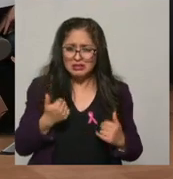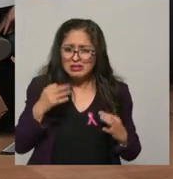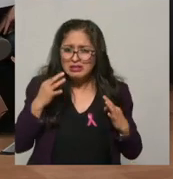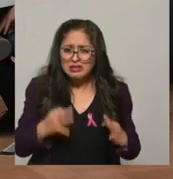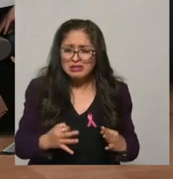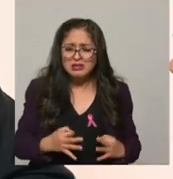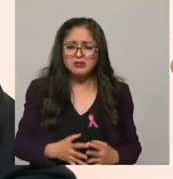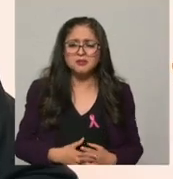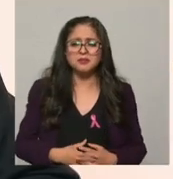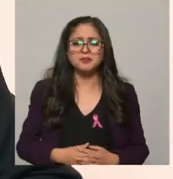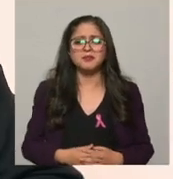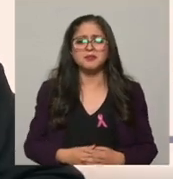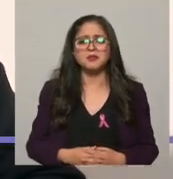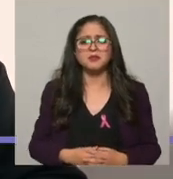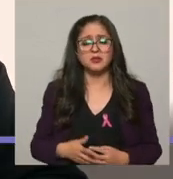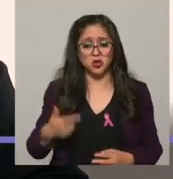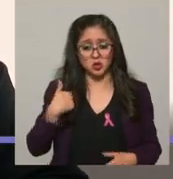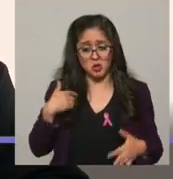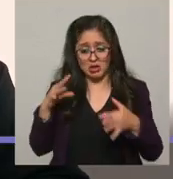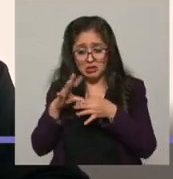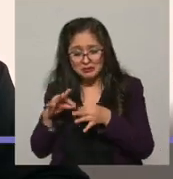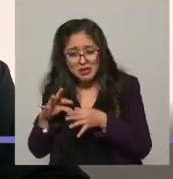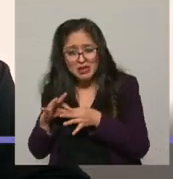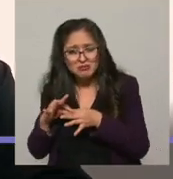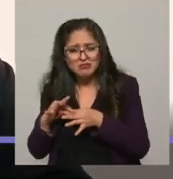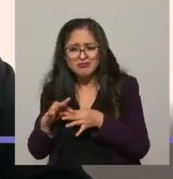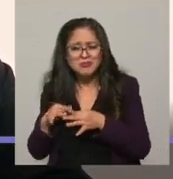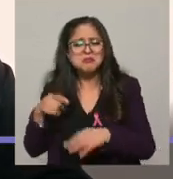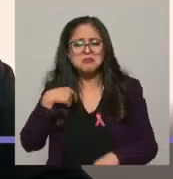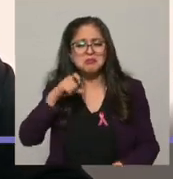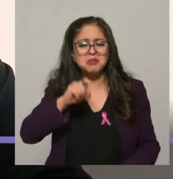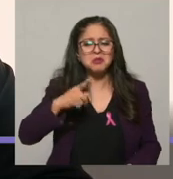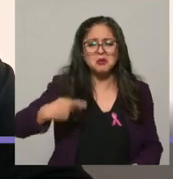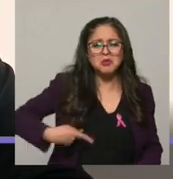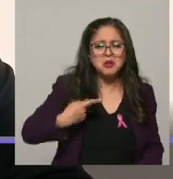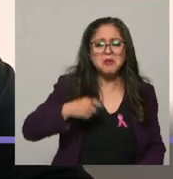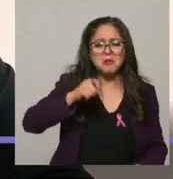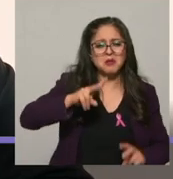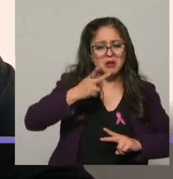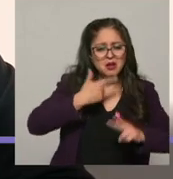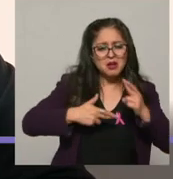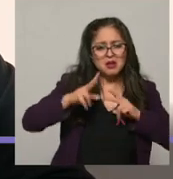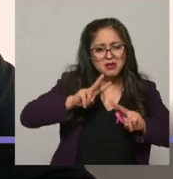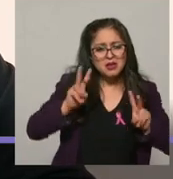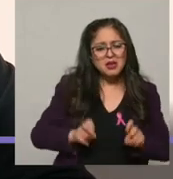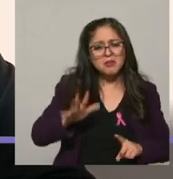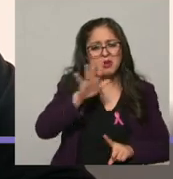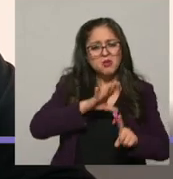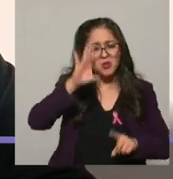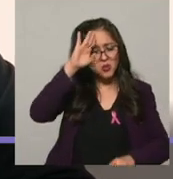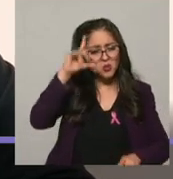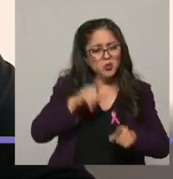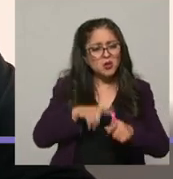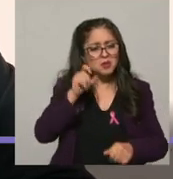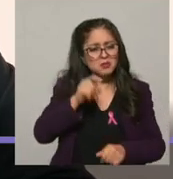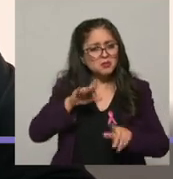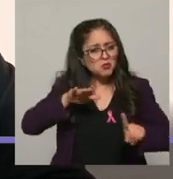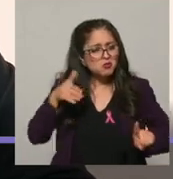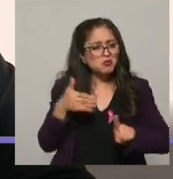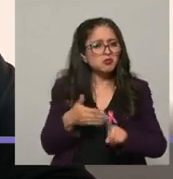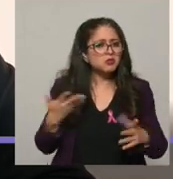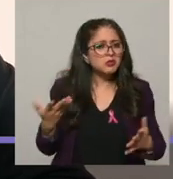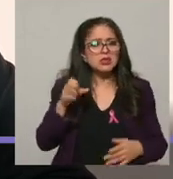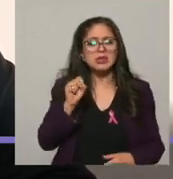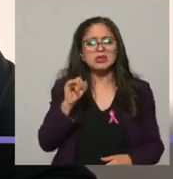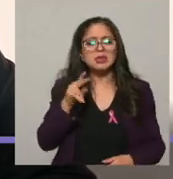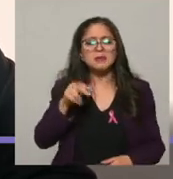Más que explicado, me lo he preguntado también, ¿no? Pero yo creo que volveríamos al mismo tema. La cultura, el sistema en el que estamos sustentados, sigue siendo un